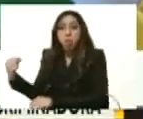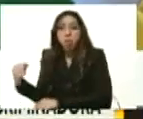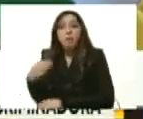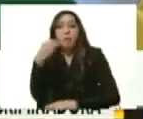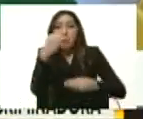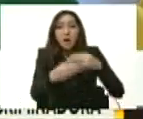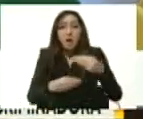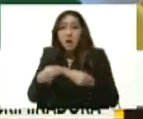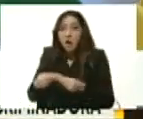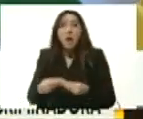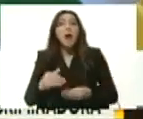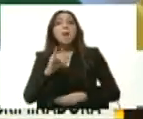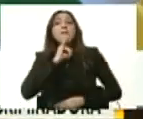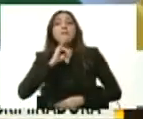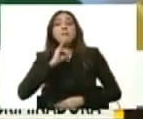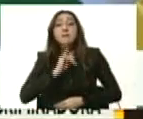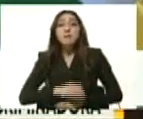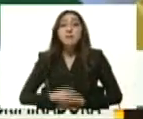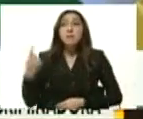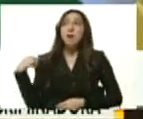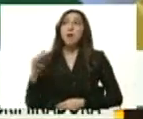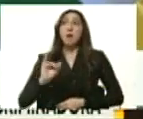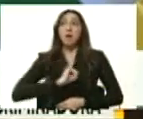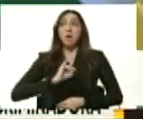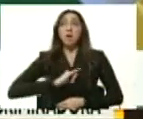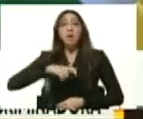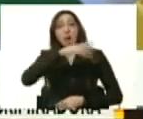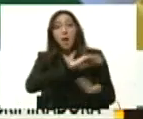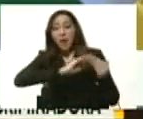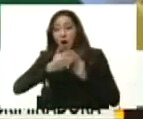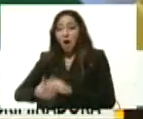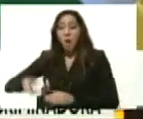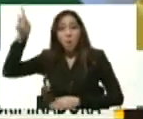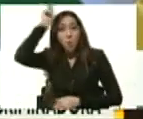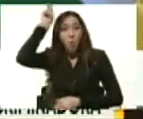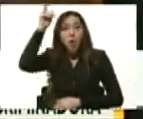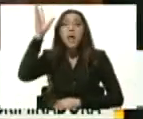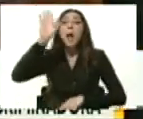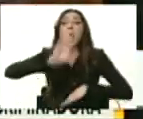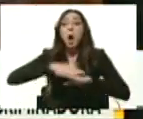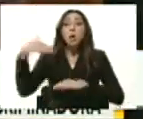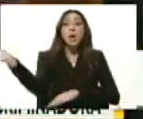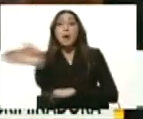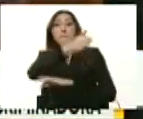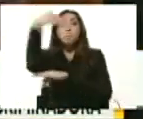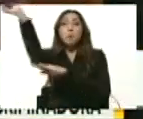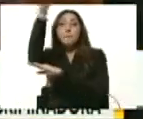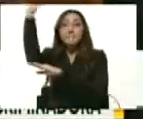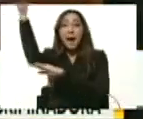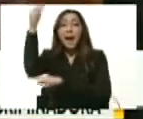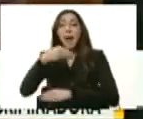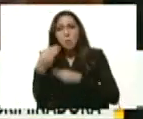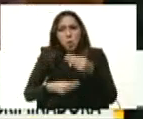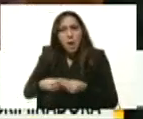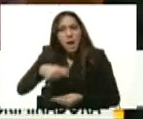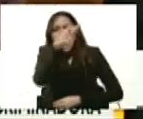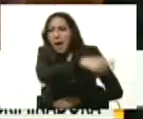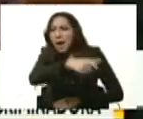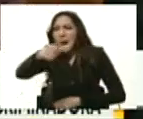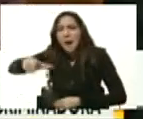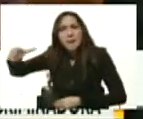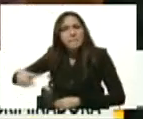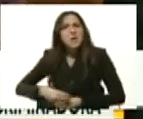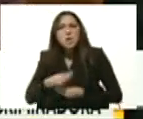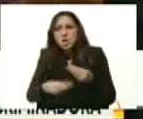la identidad indígena, representada en esos momentos por la huipala, lo que indignó a las personas que